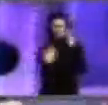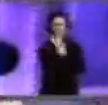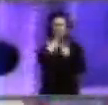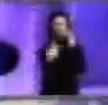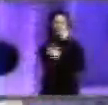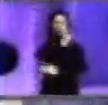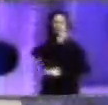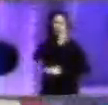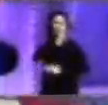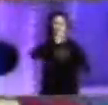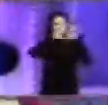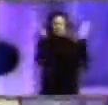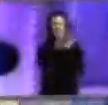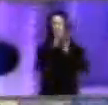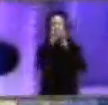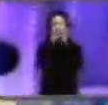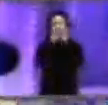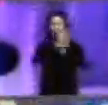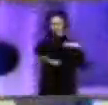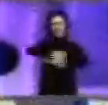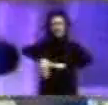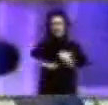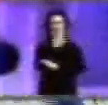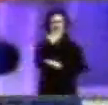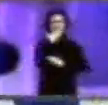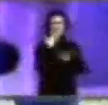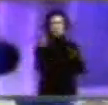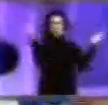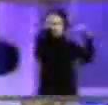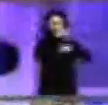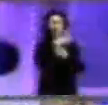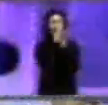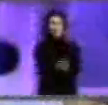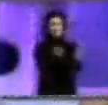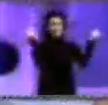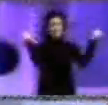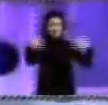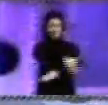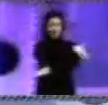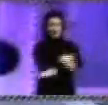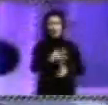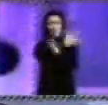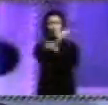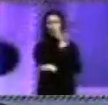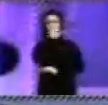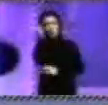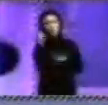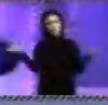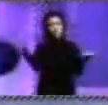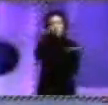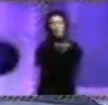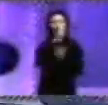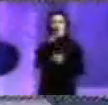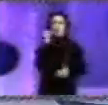Qué mundo más retorcido. Niños que desaparecen y otros que se mueren sin